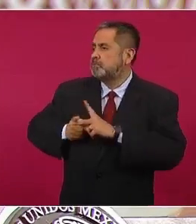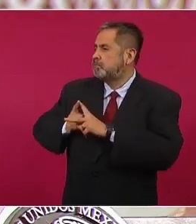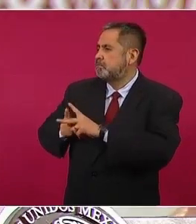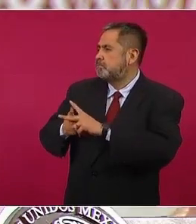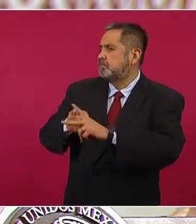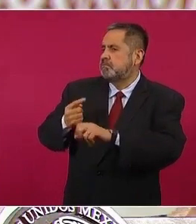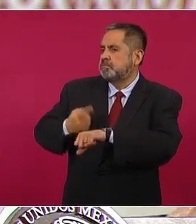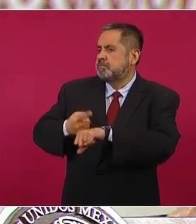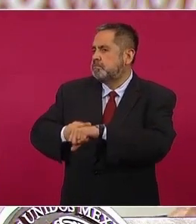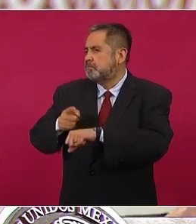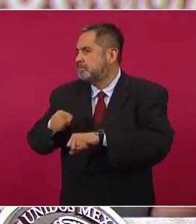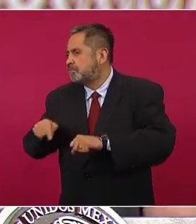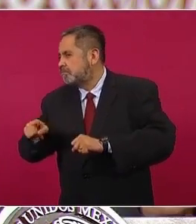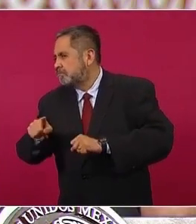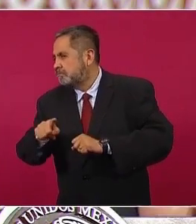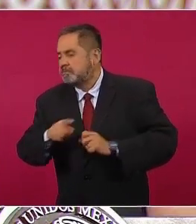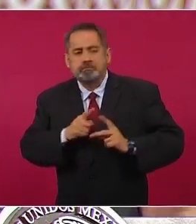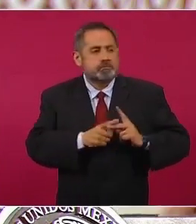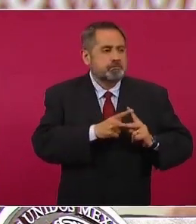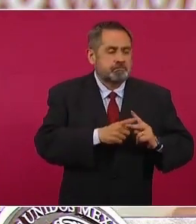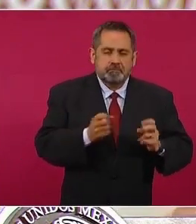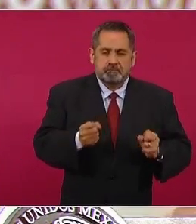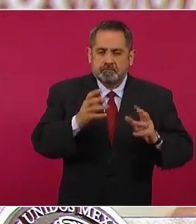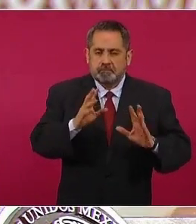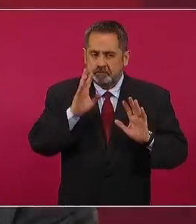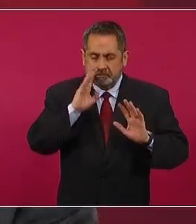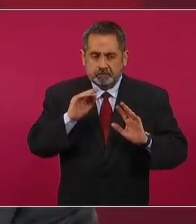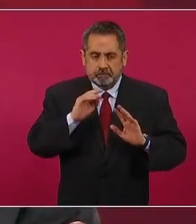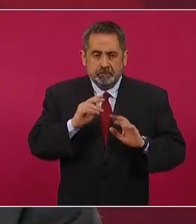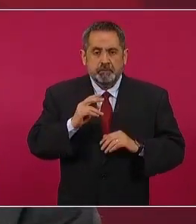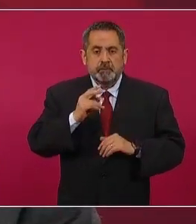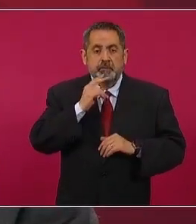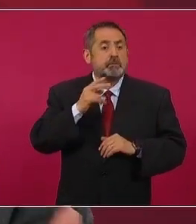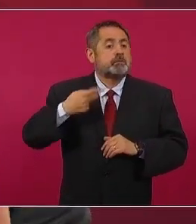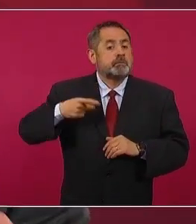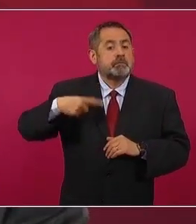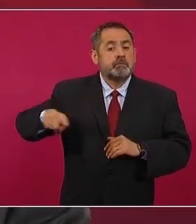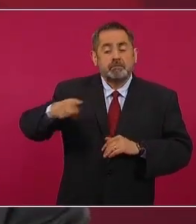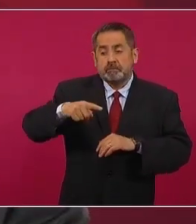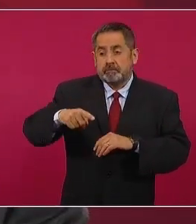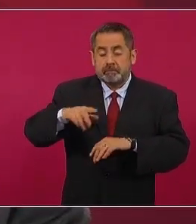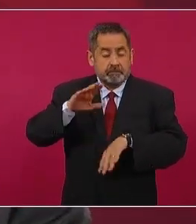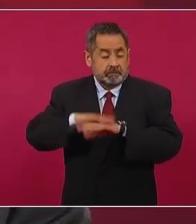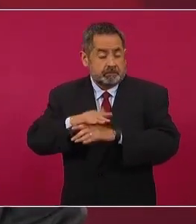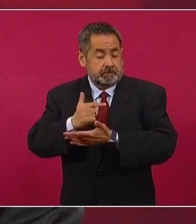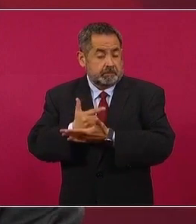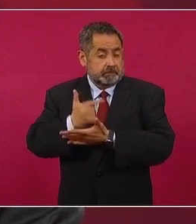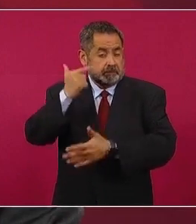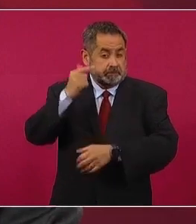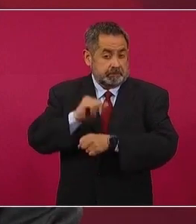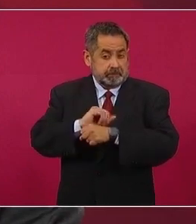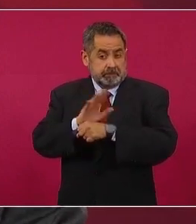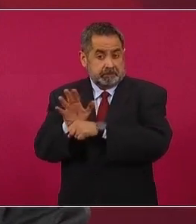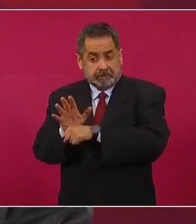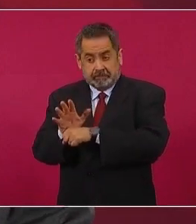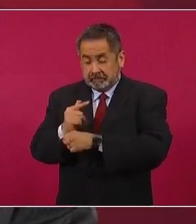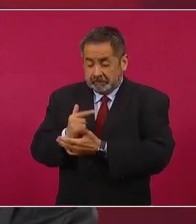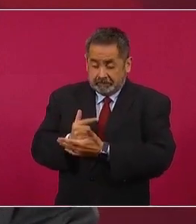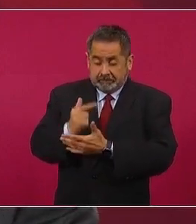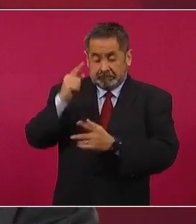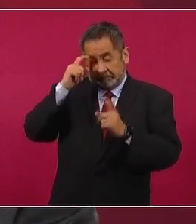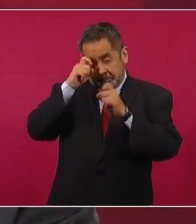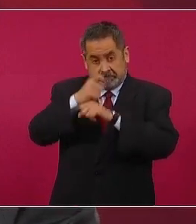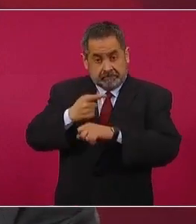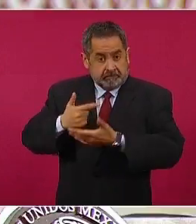podrían tener indicación. Las indicaciones de uso en general son en personas con alto riesgo de complicaciones. Es